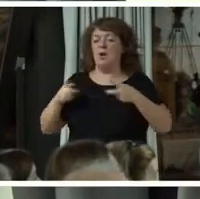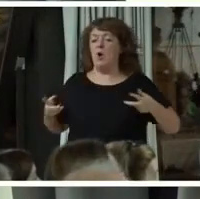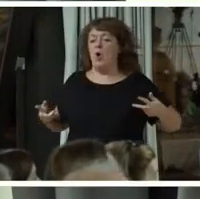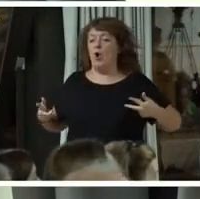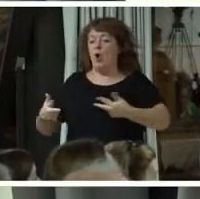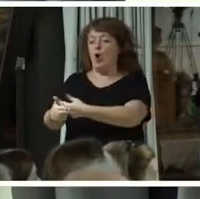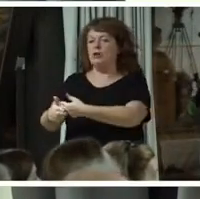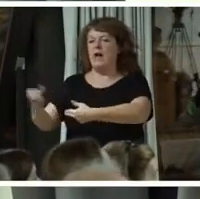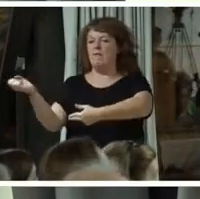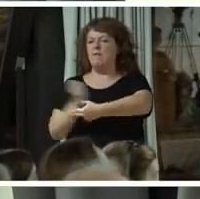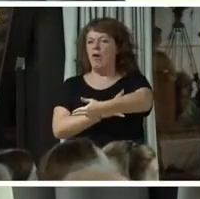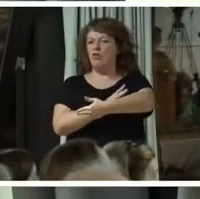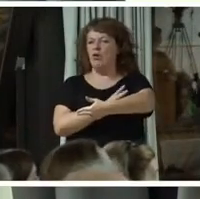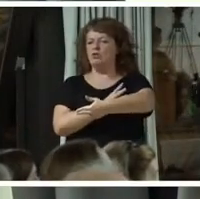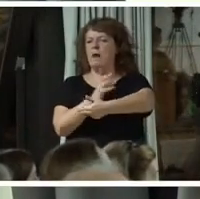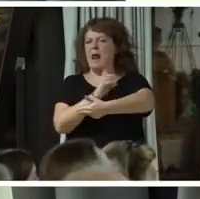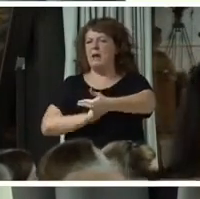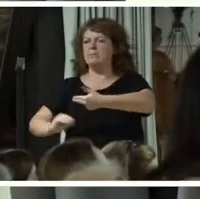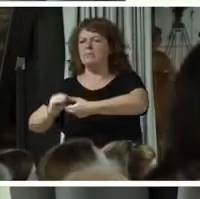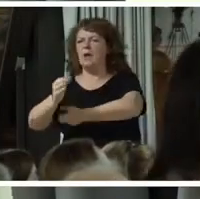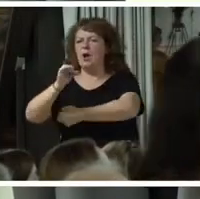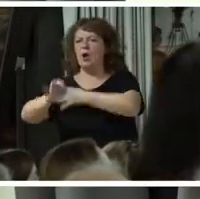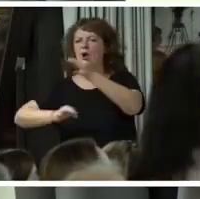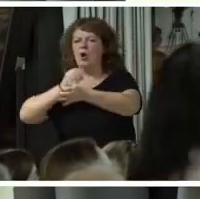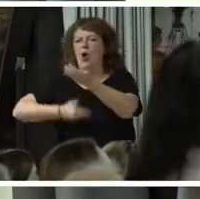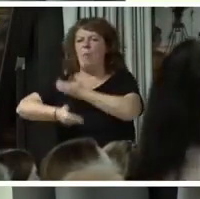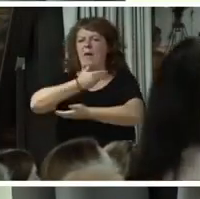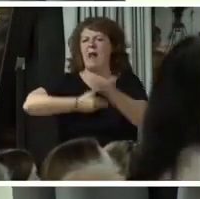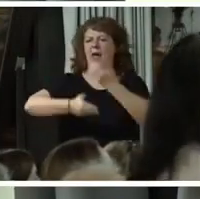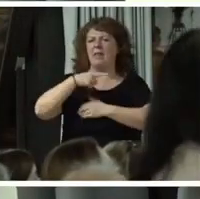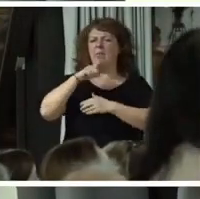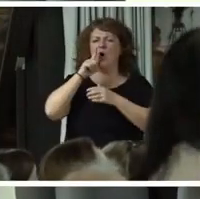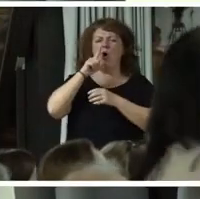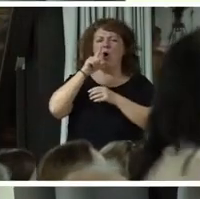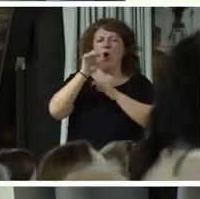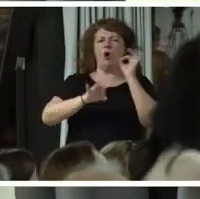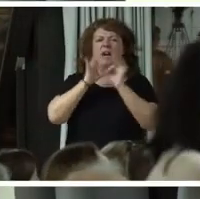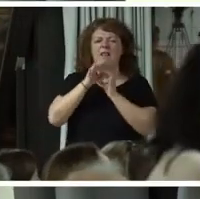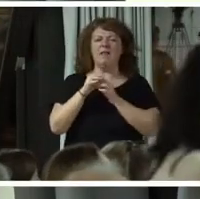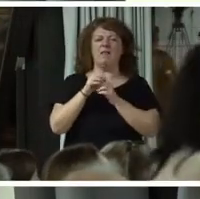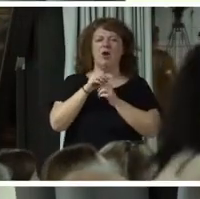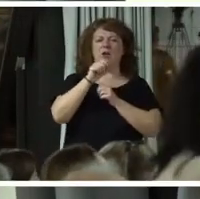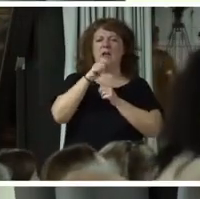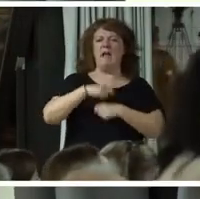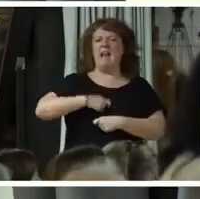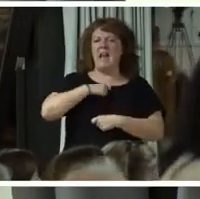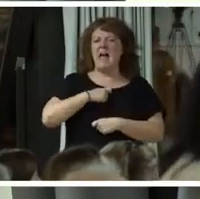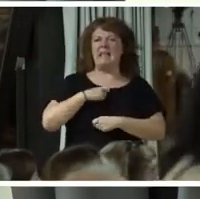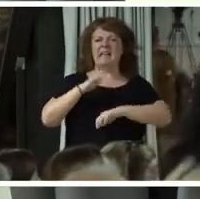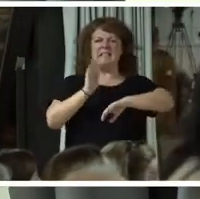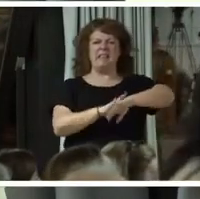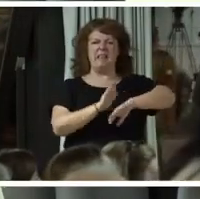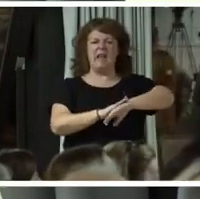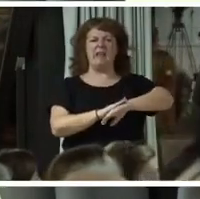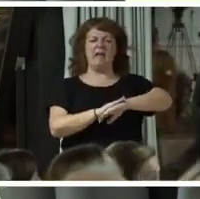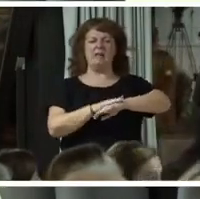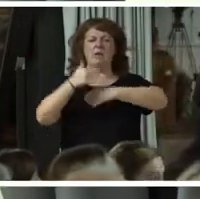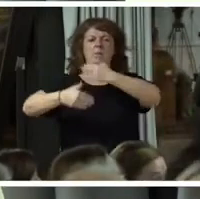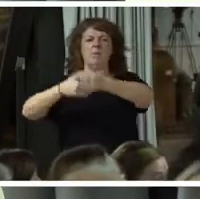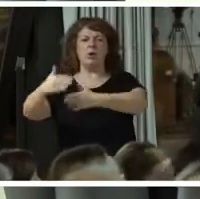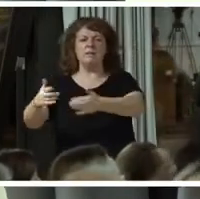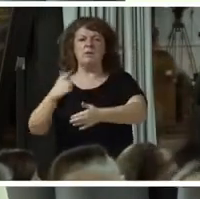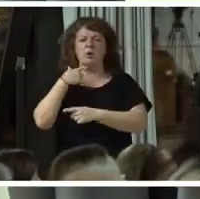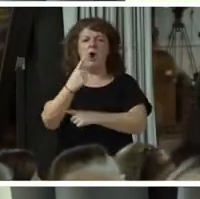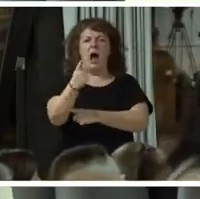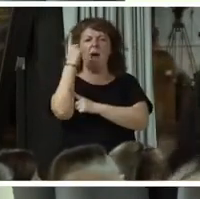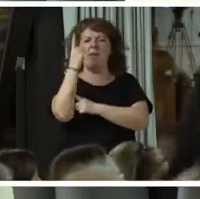fondos de cooperación internacional con las organizaciones laicas de izquierdas y progresistas es decir las que representan una